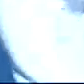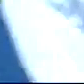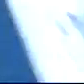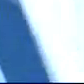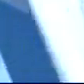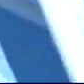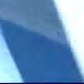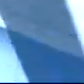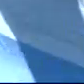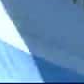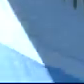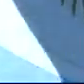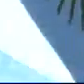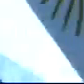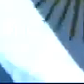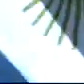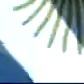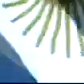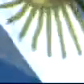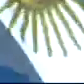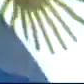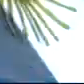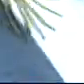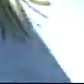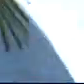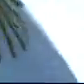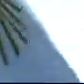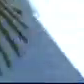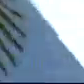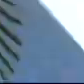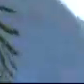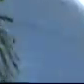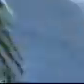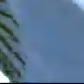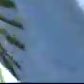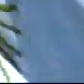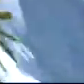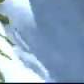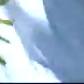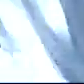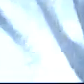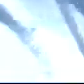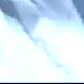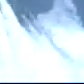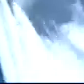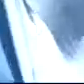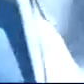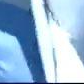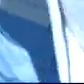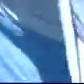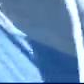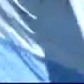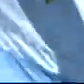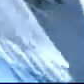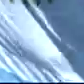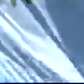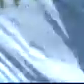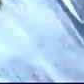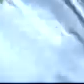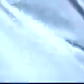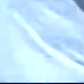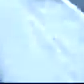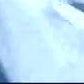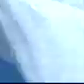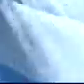al Exterior, con motivo de realizarse anuncios del Gobierno Nacional desde la provincia de La